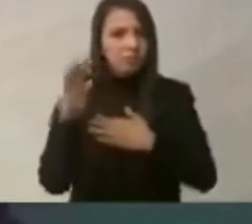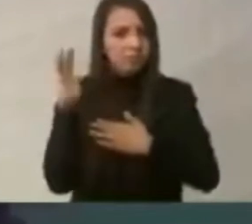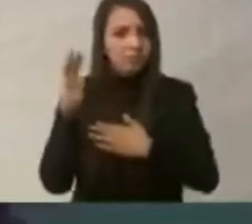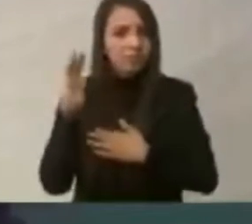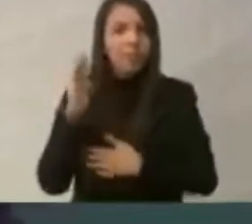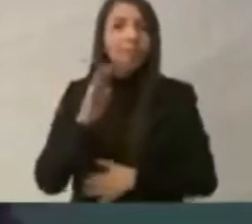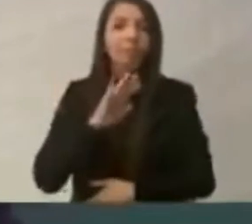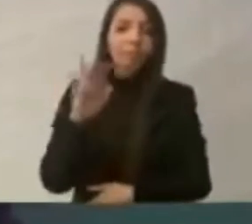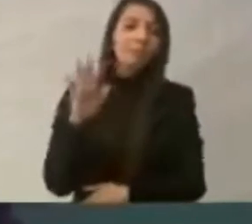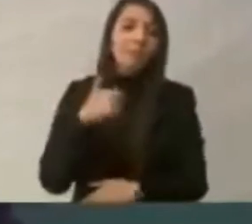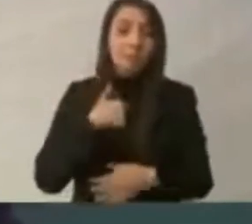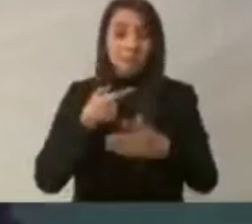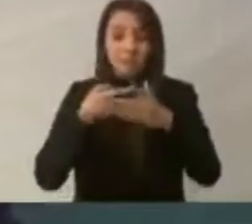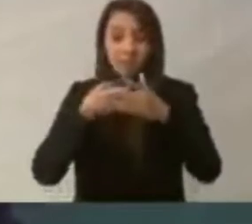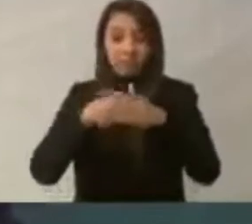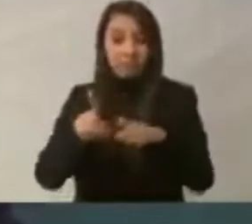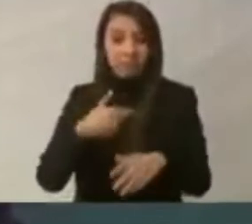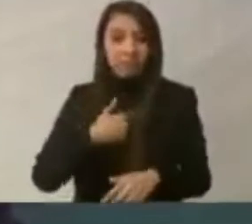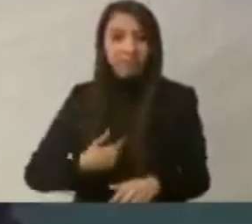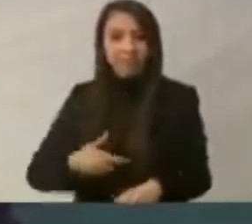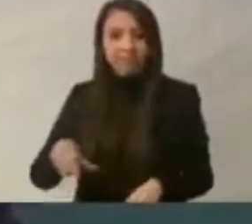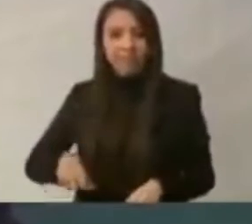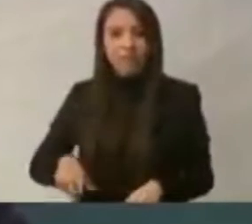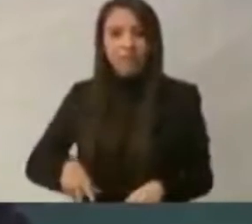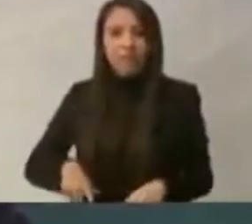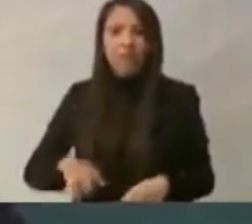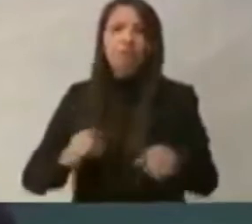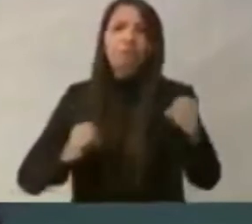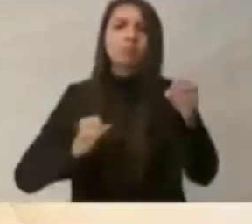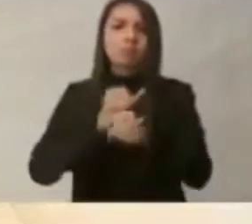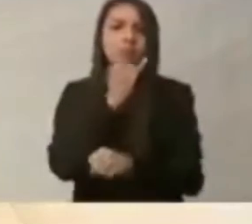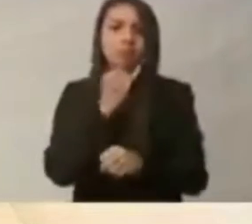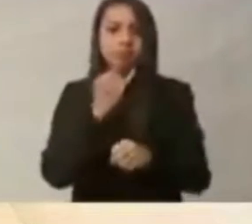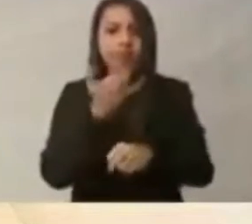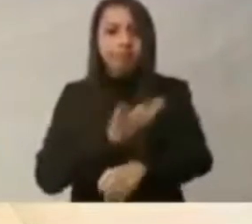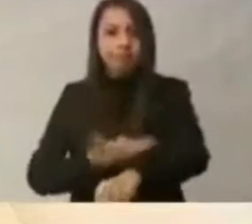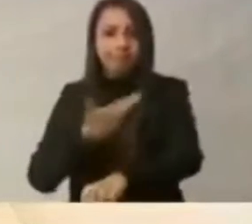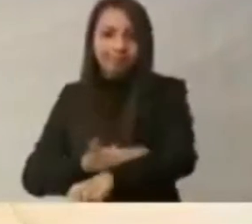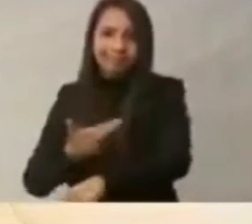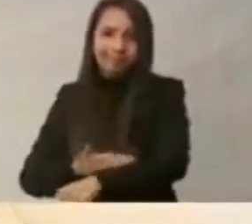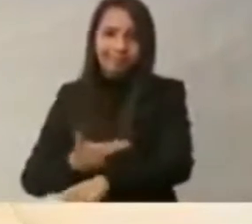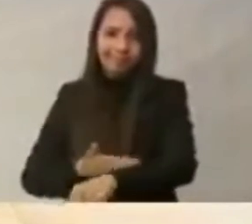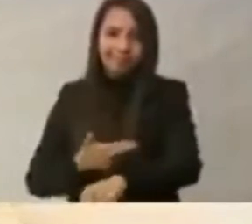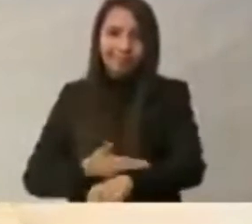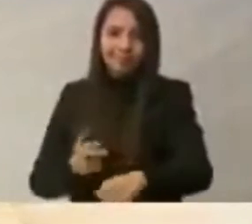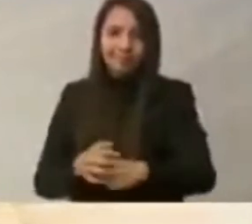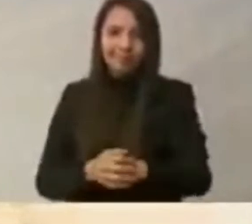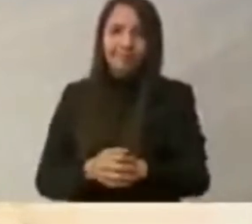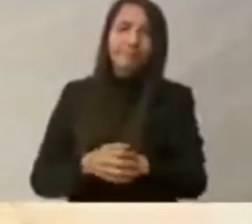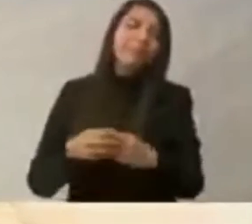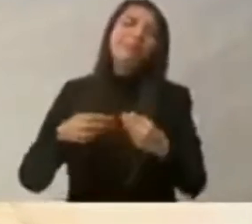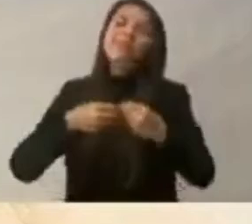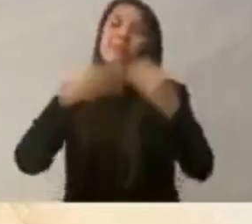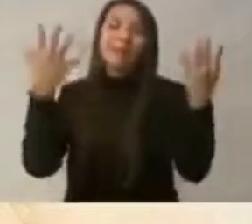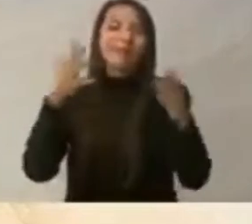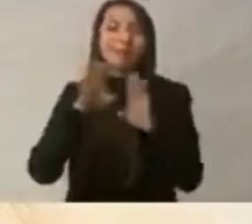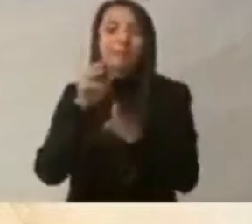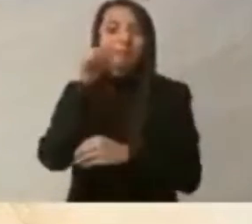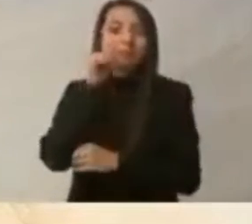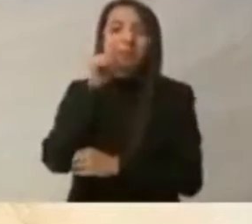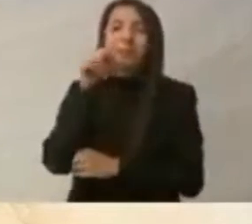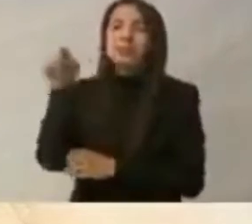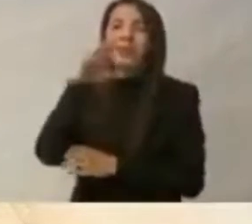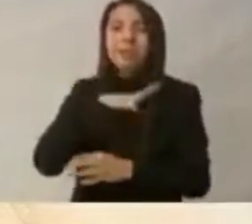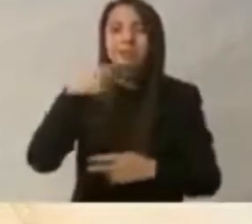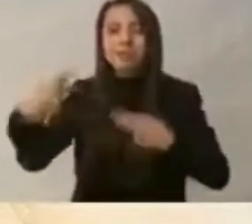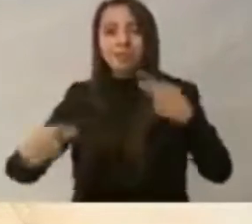inició este plan. Hubieron, desde luego, como siempre, cuestionamientos, críticas, que